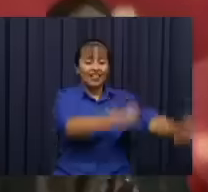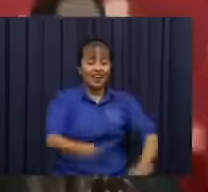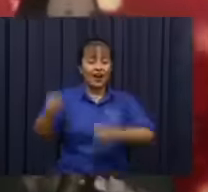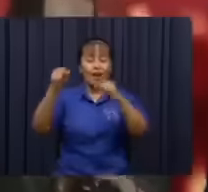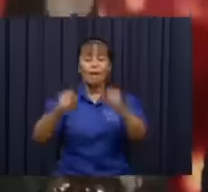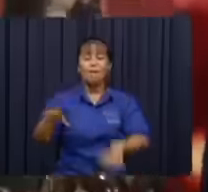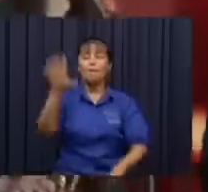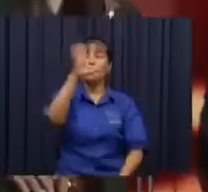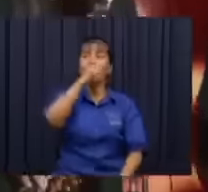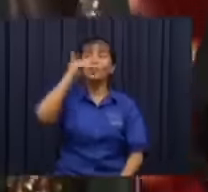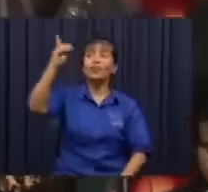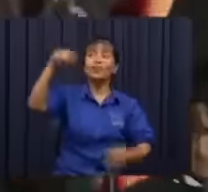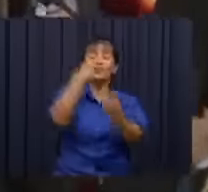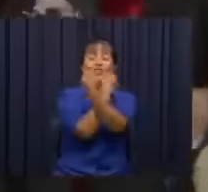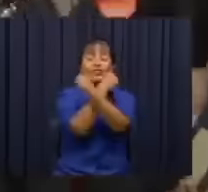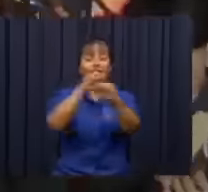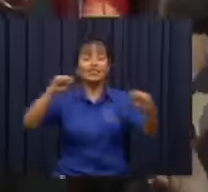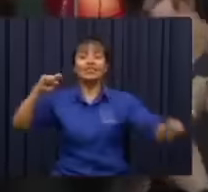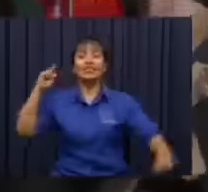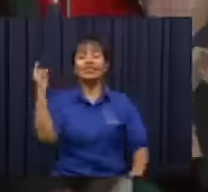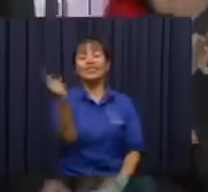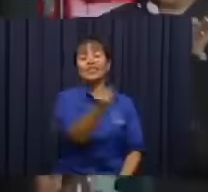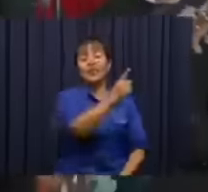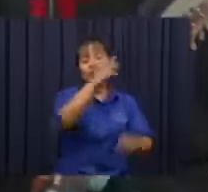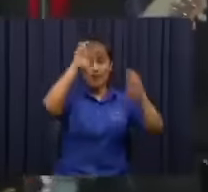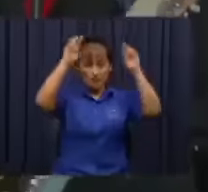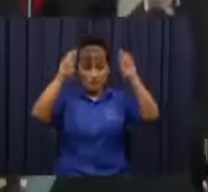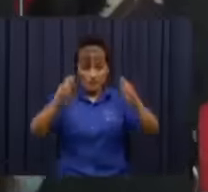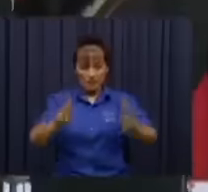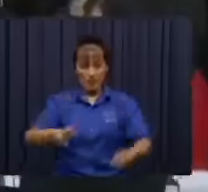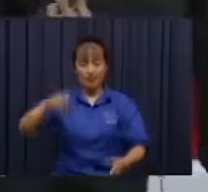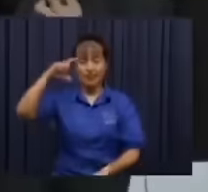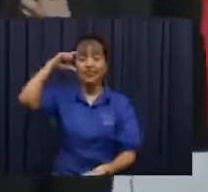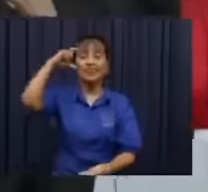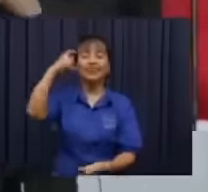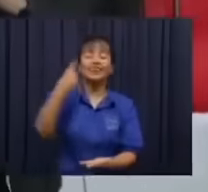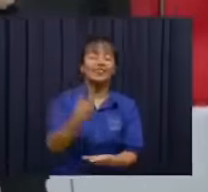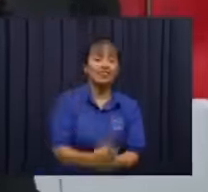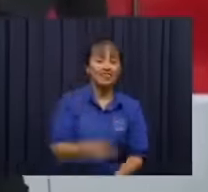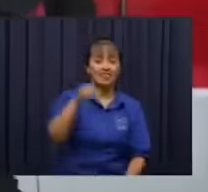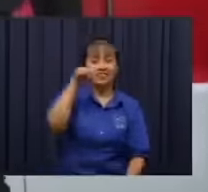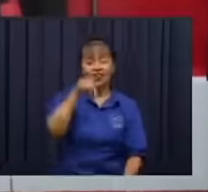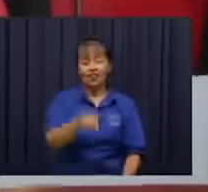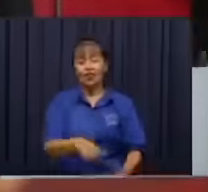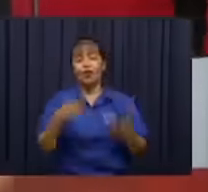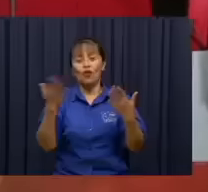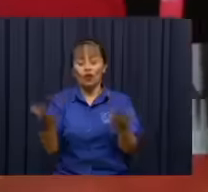que ha sido gran poder y libertad de la verdad gracias a él.